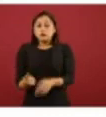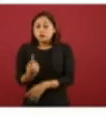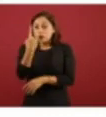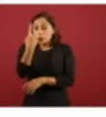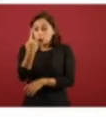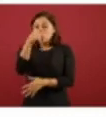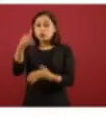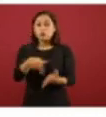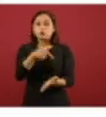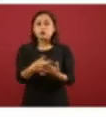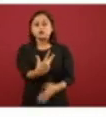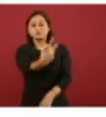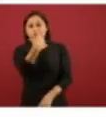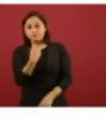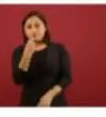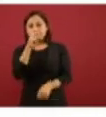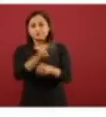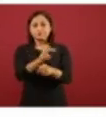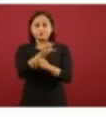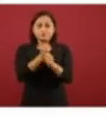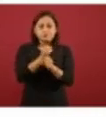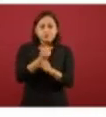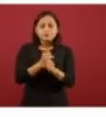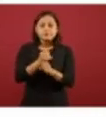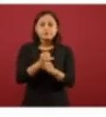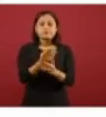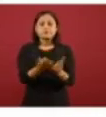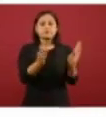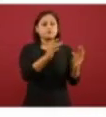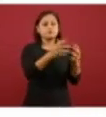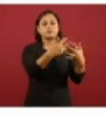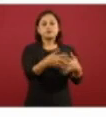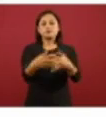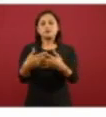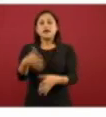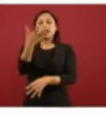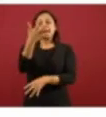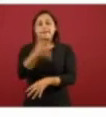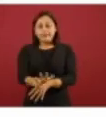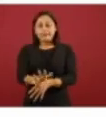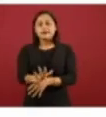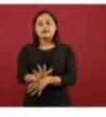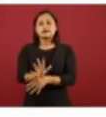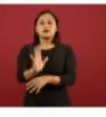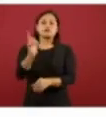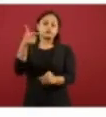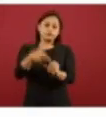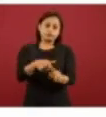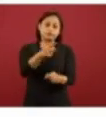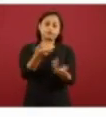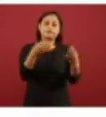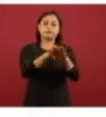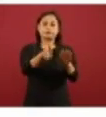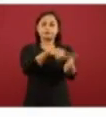a ser verificada y fueron 10 bombas mangueras inmovilizadas en la semana. La gasolinera que